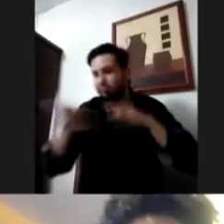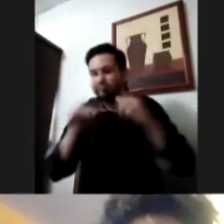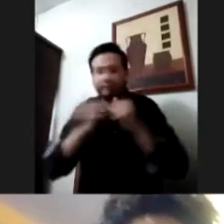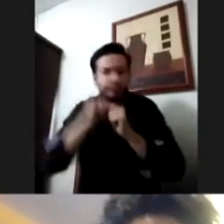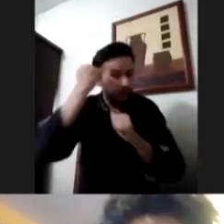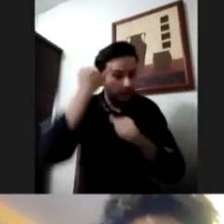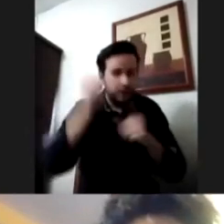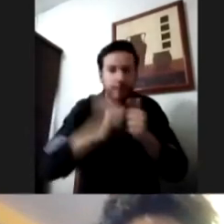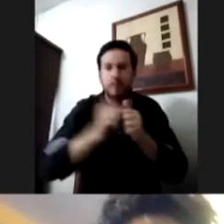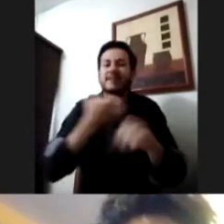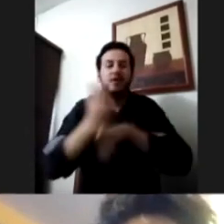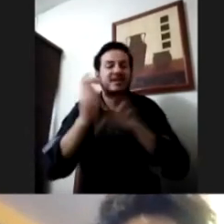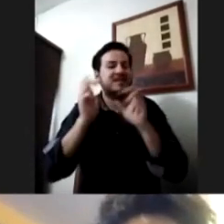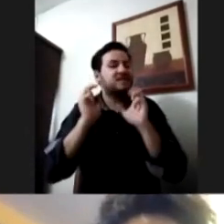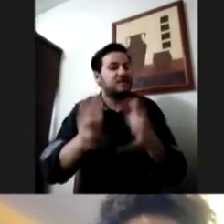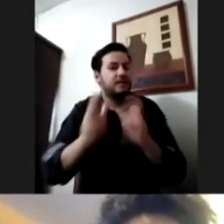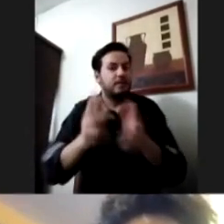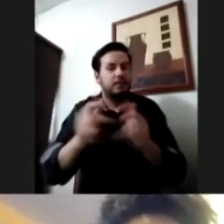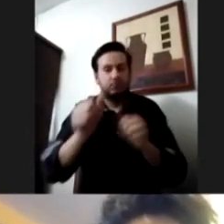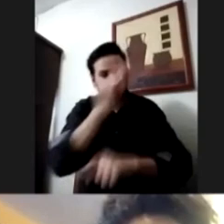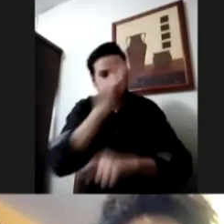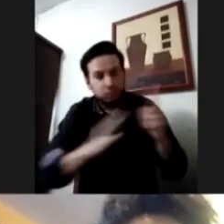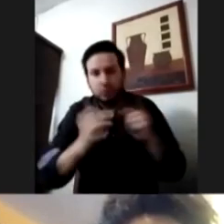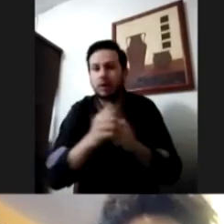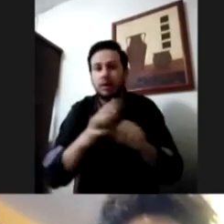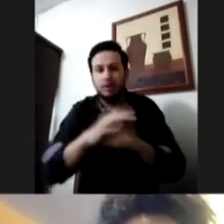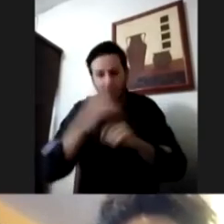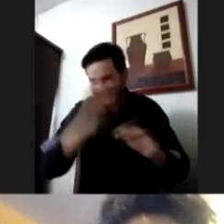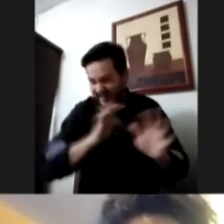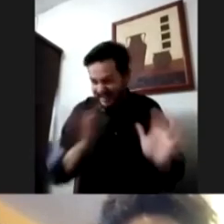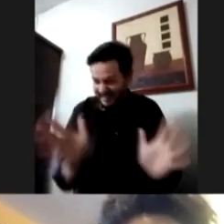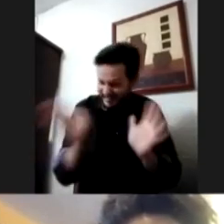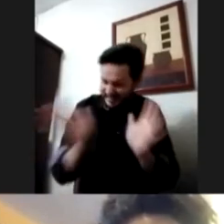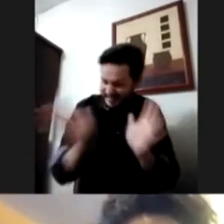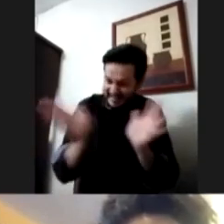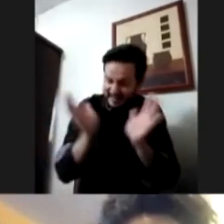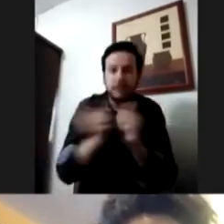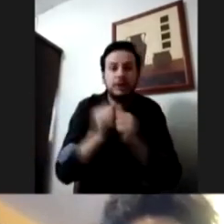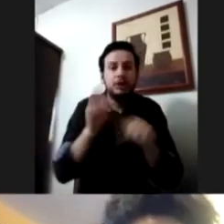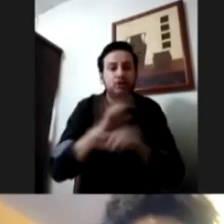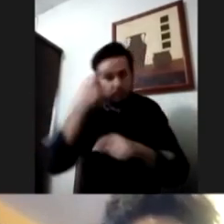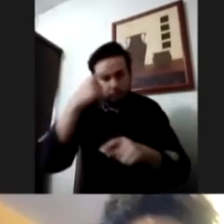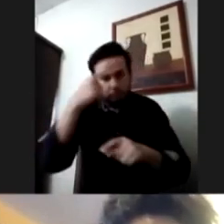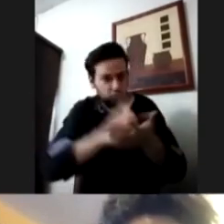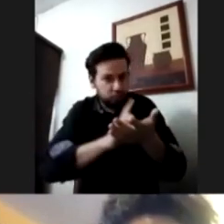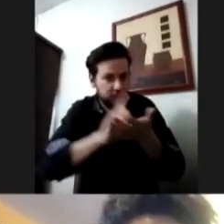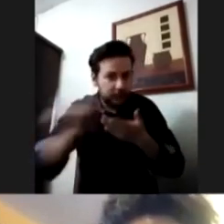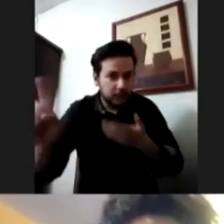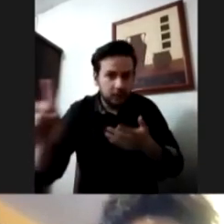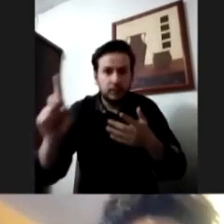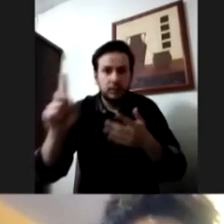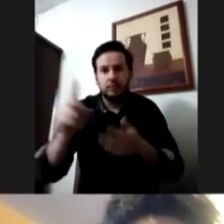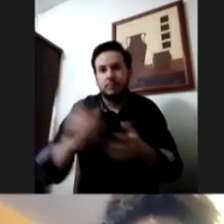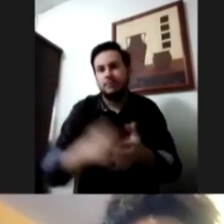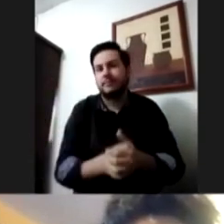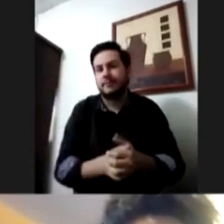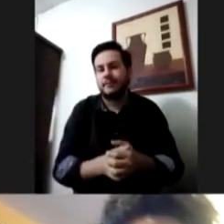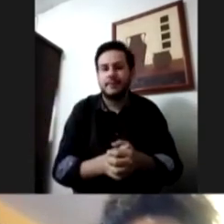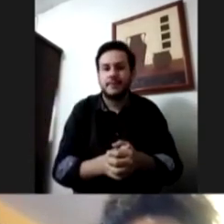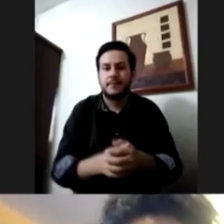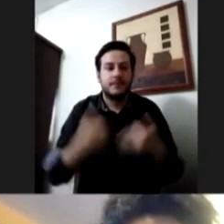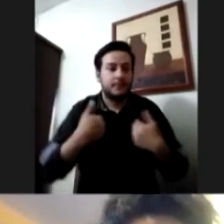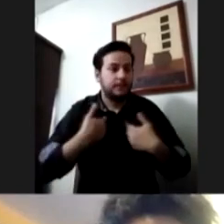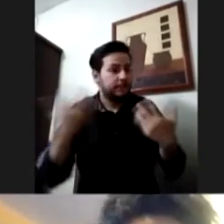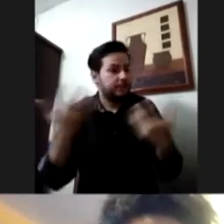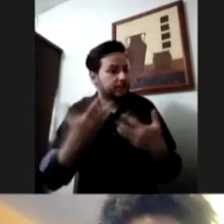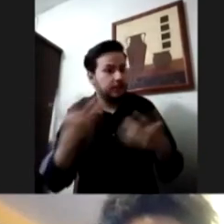de Chiapas en la promoción, defensa y ejercicio de los derechos, de sus derechos. Y ella nos va a hacer